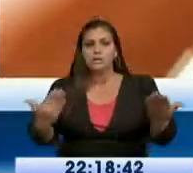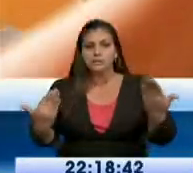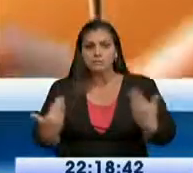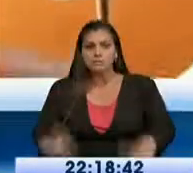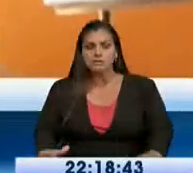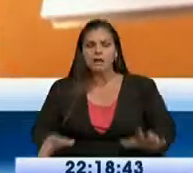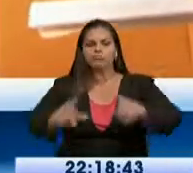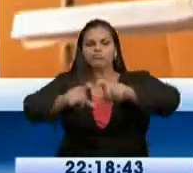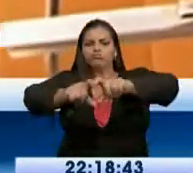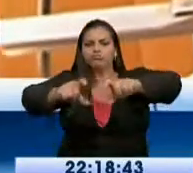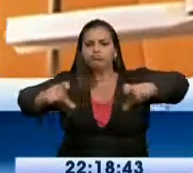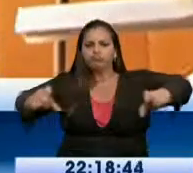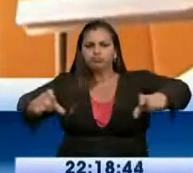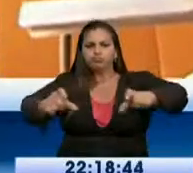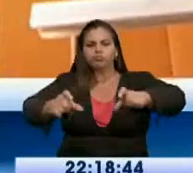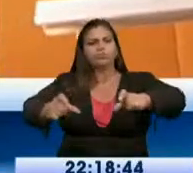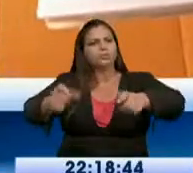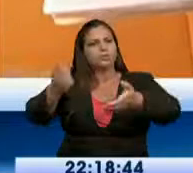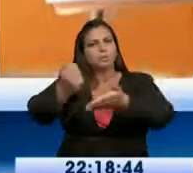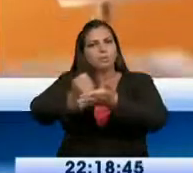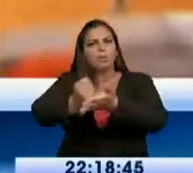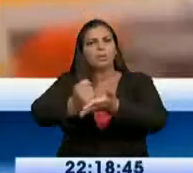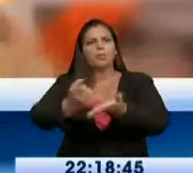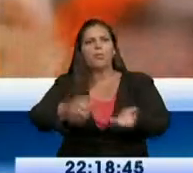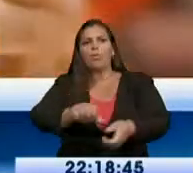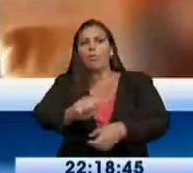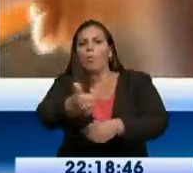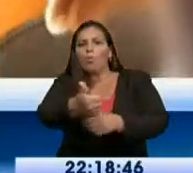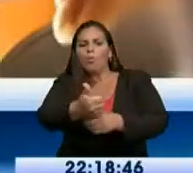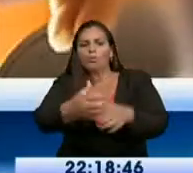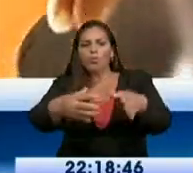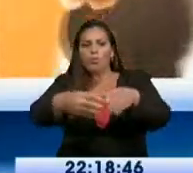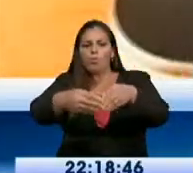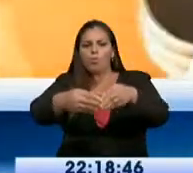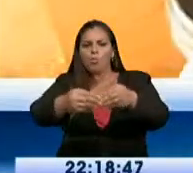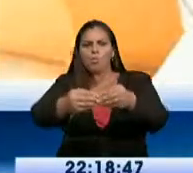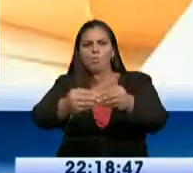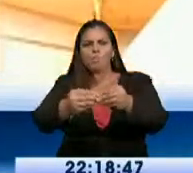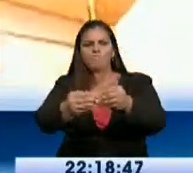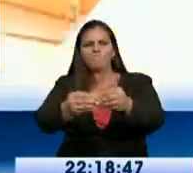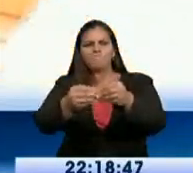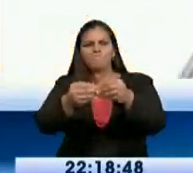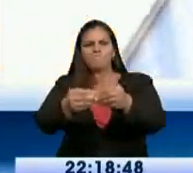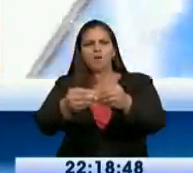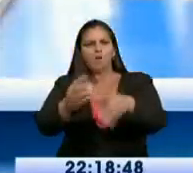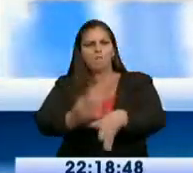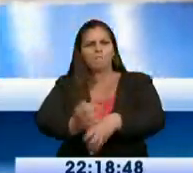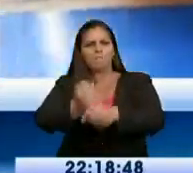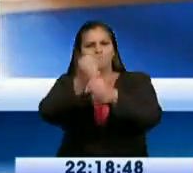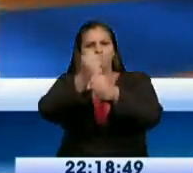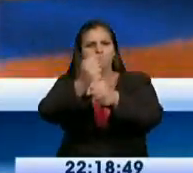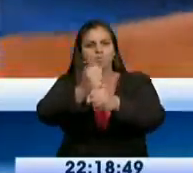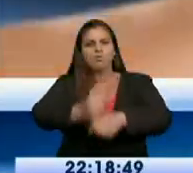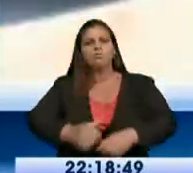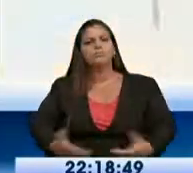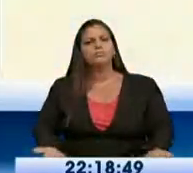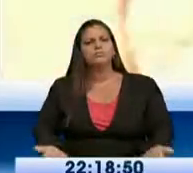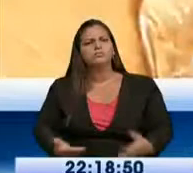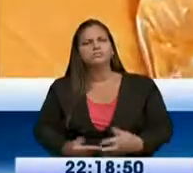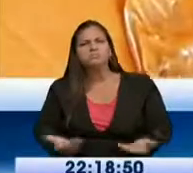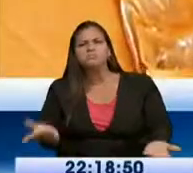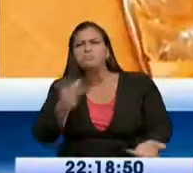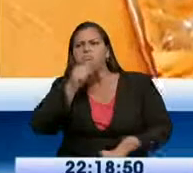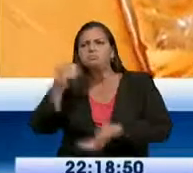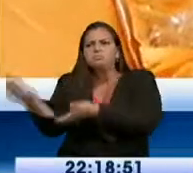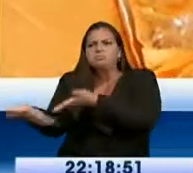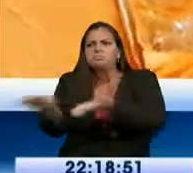máquina. La misma que sirve para sellar, probablemente de esta manera. Se podrá determinar de dónde traían el café, si es que